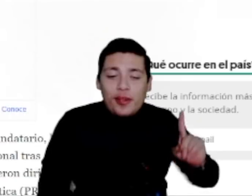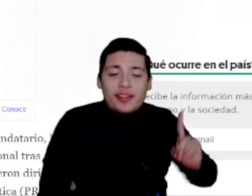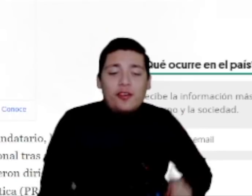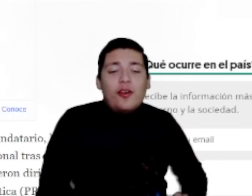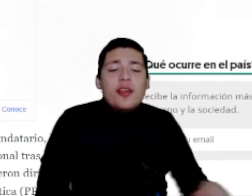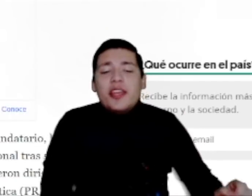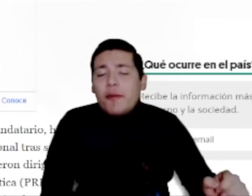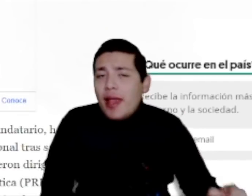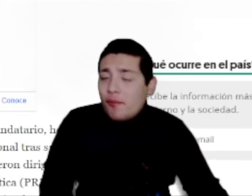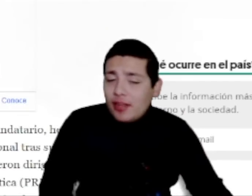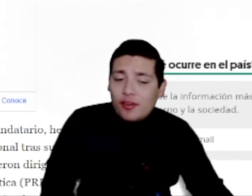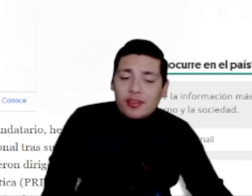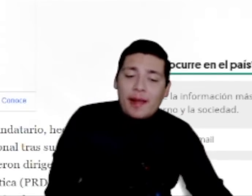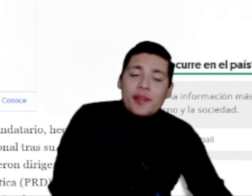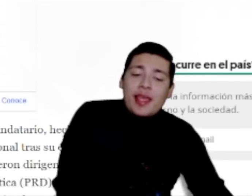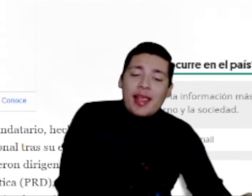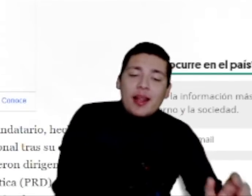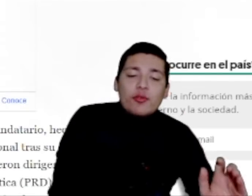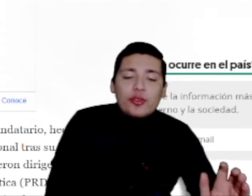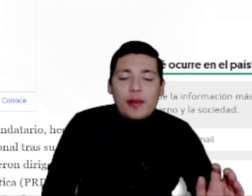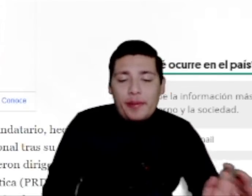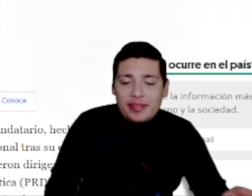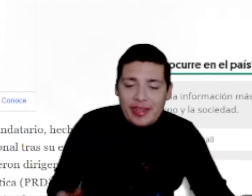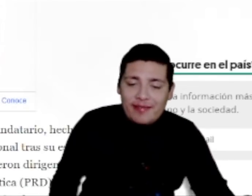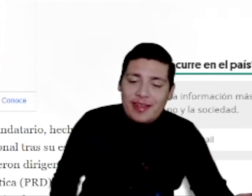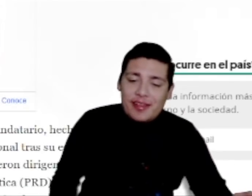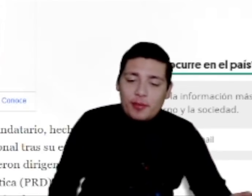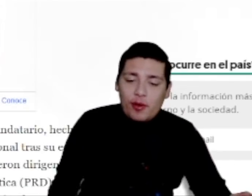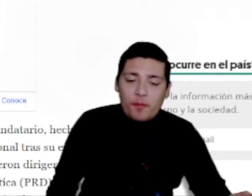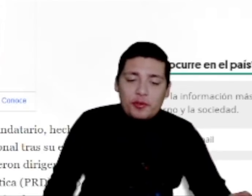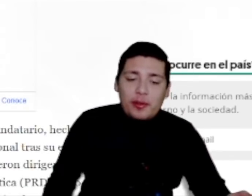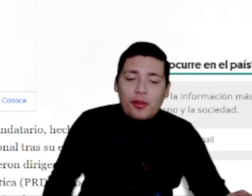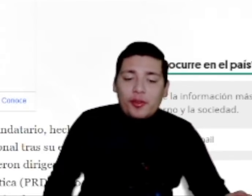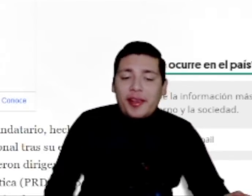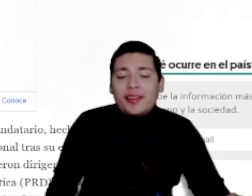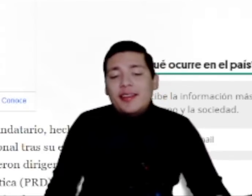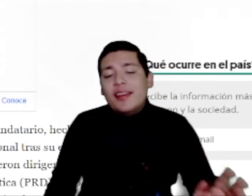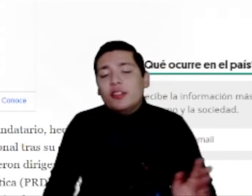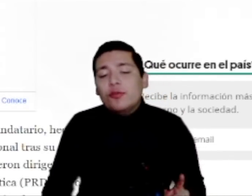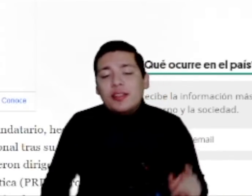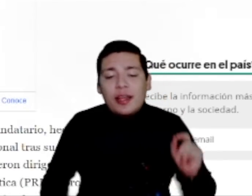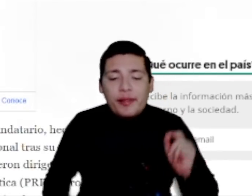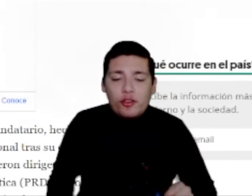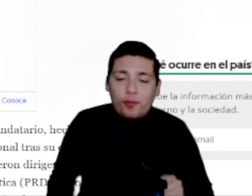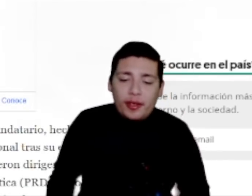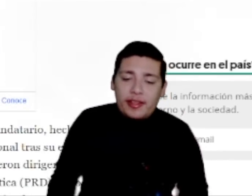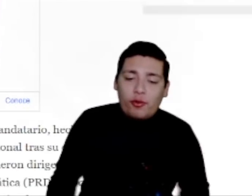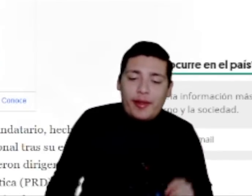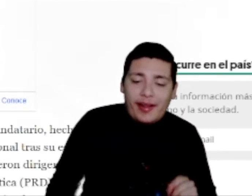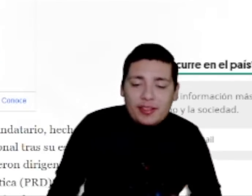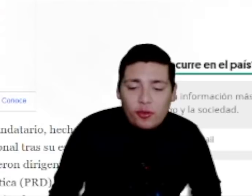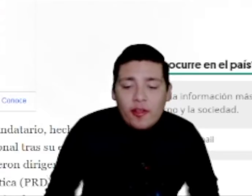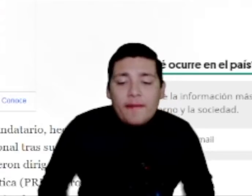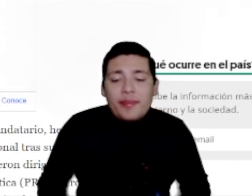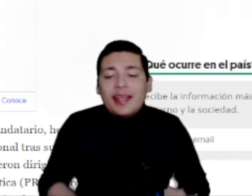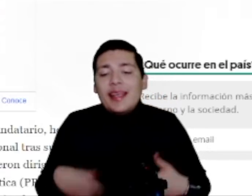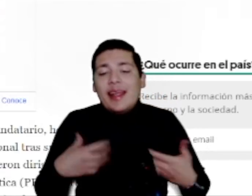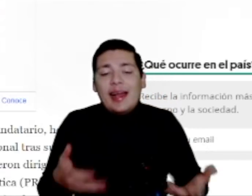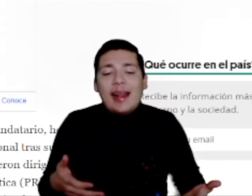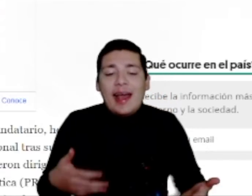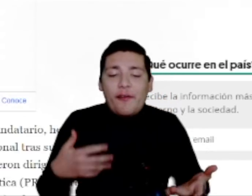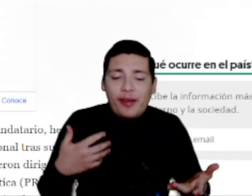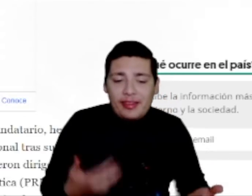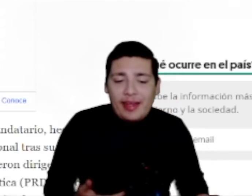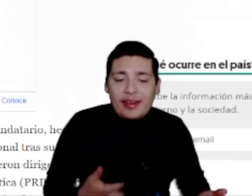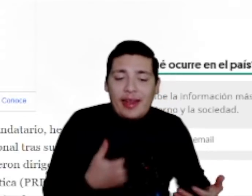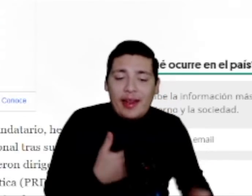testamento político, y veamos la nota. El anuncio del presidente Andrés Manuel López Obrador de que tiene listo un testamento político en caso de que